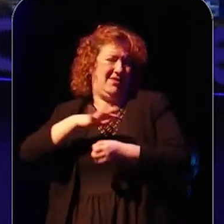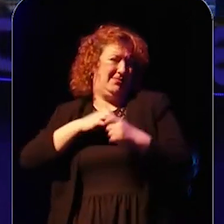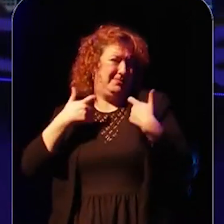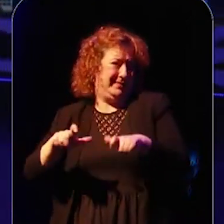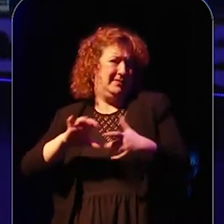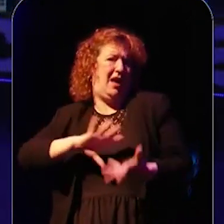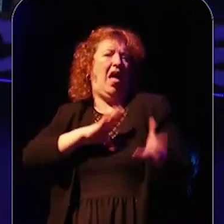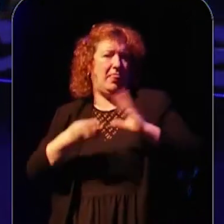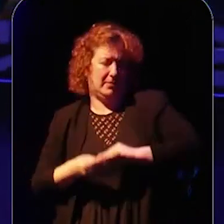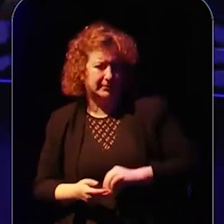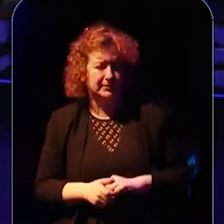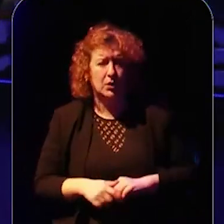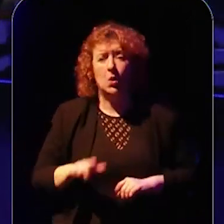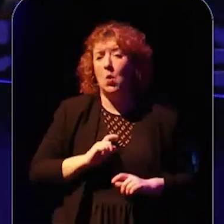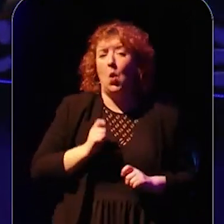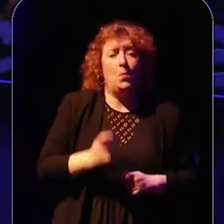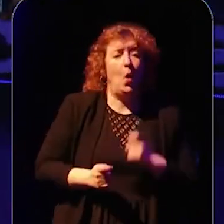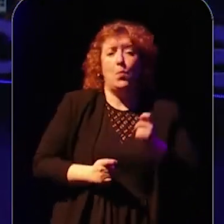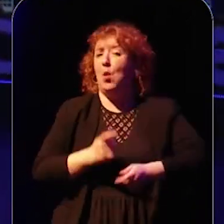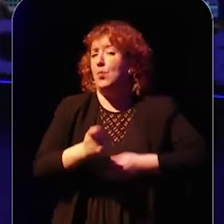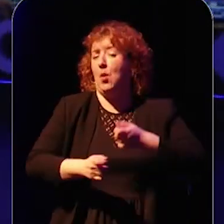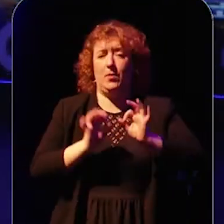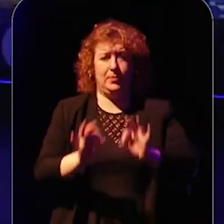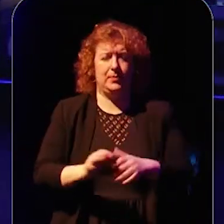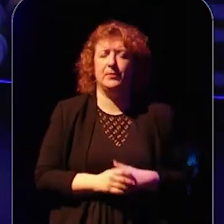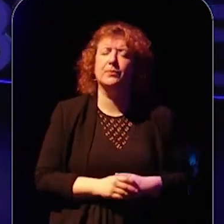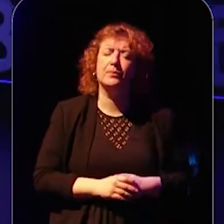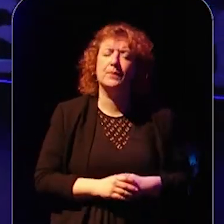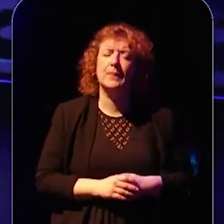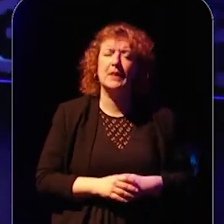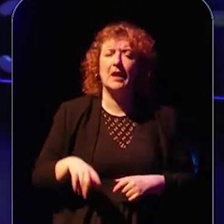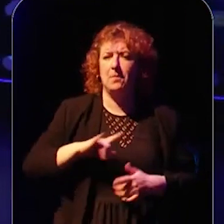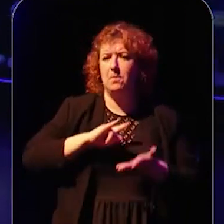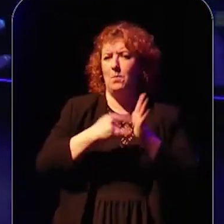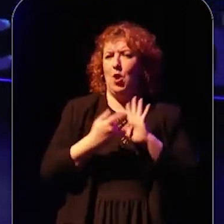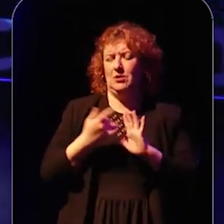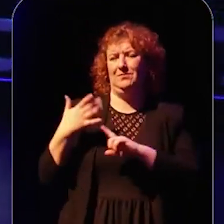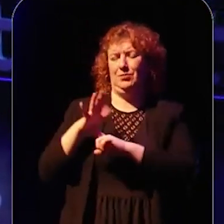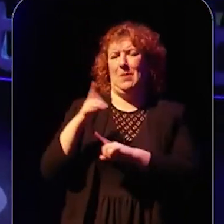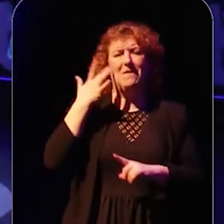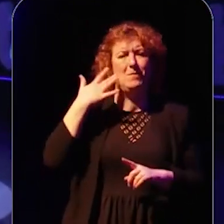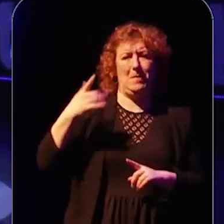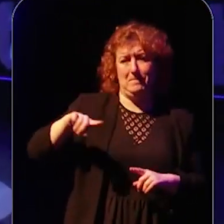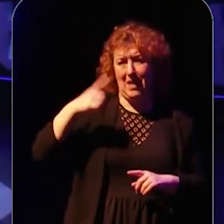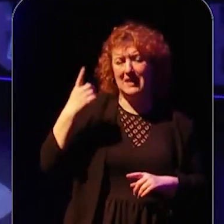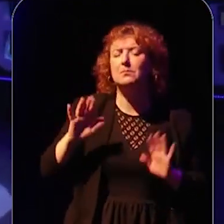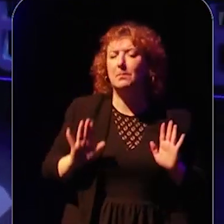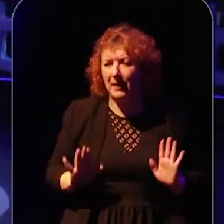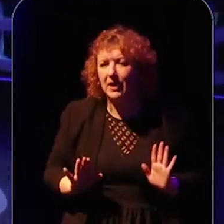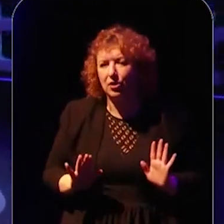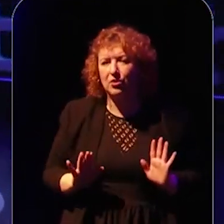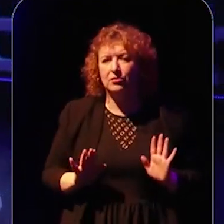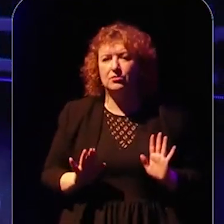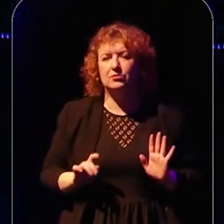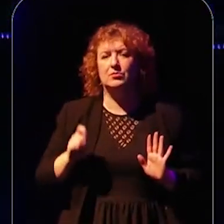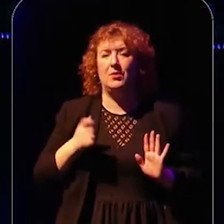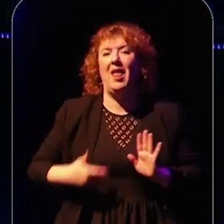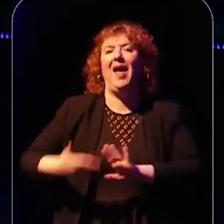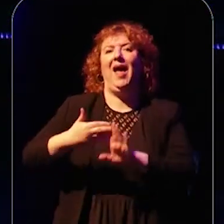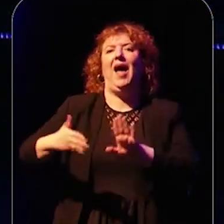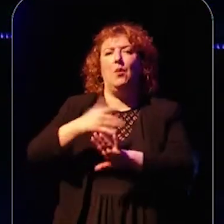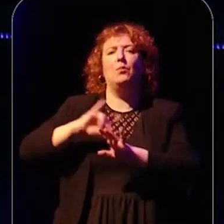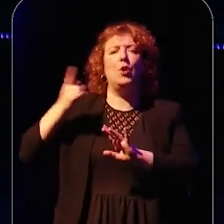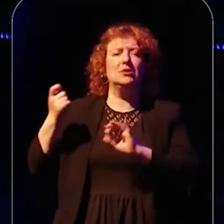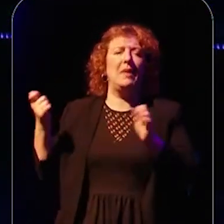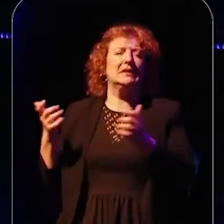Y por último, ir paso a paso. Al final aquí os vamos a enseñar algunos proyectos de los más representativos, pero antes que estos proyectos ha